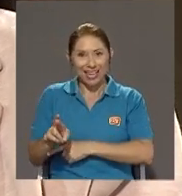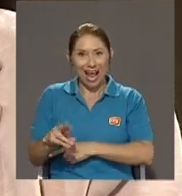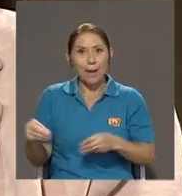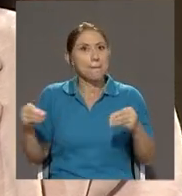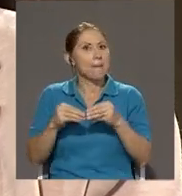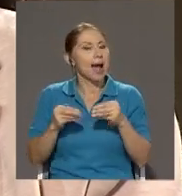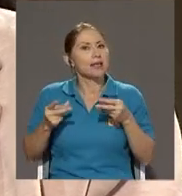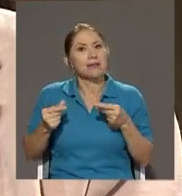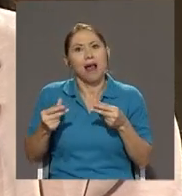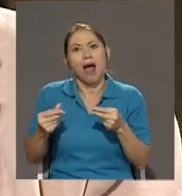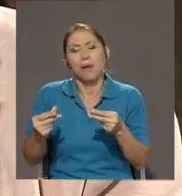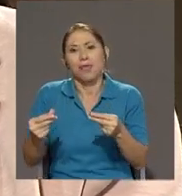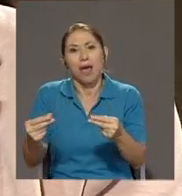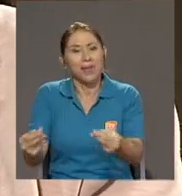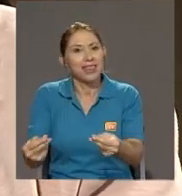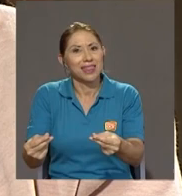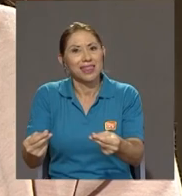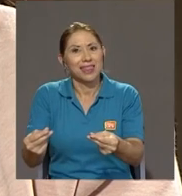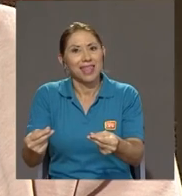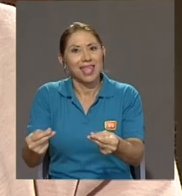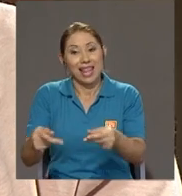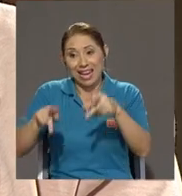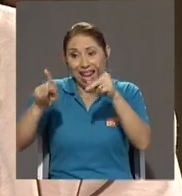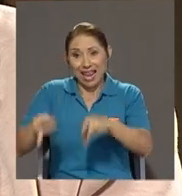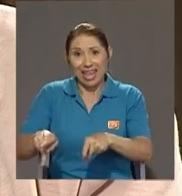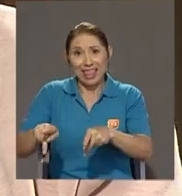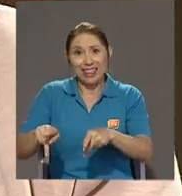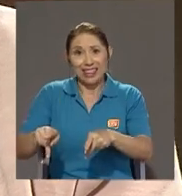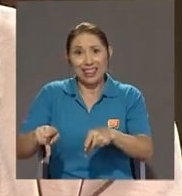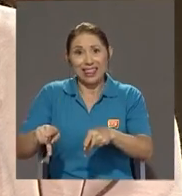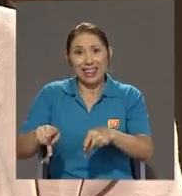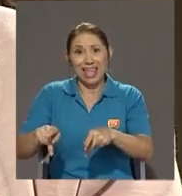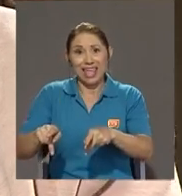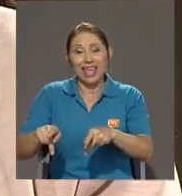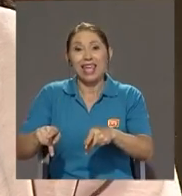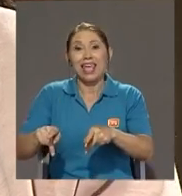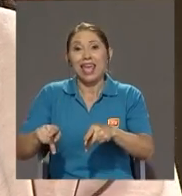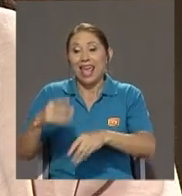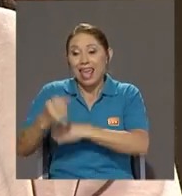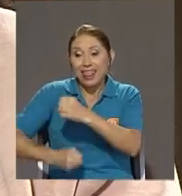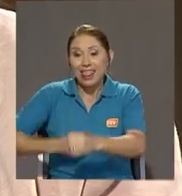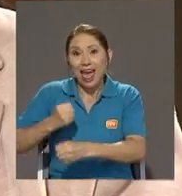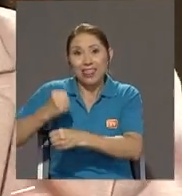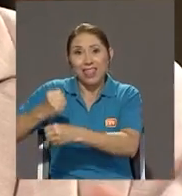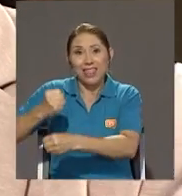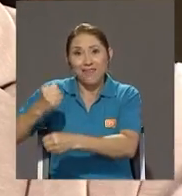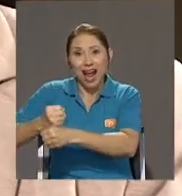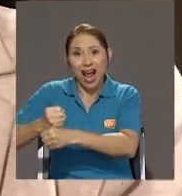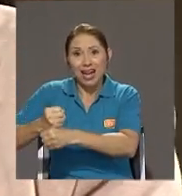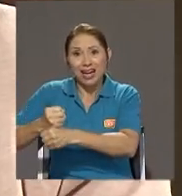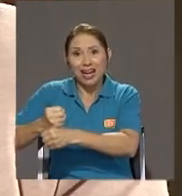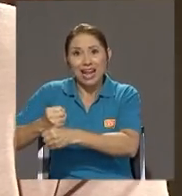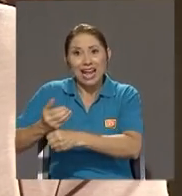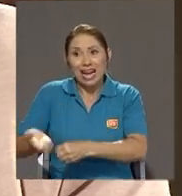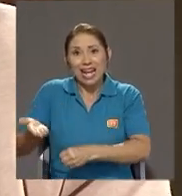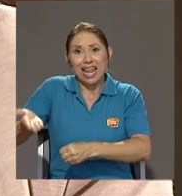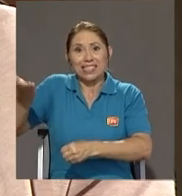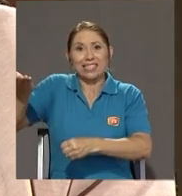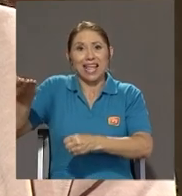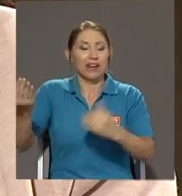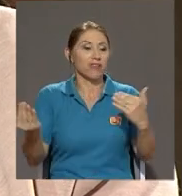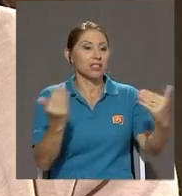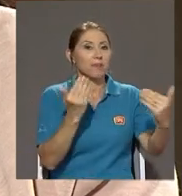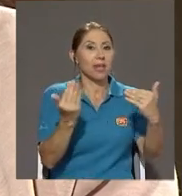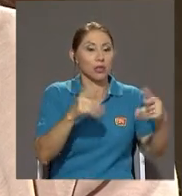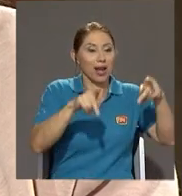la población en edad de trabajar respecto a la población económicamente dependiente, niños y personas